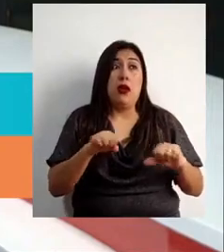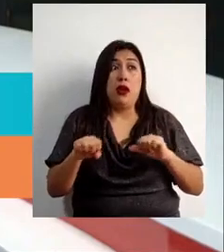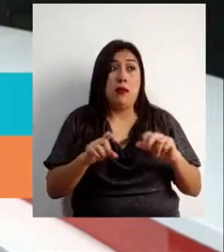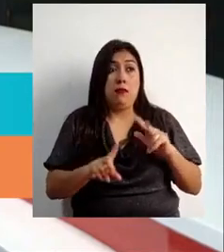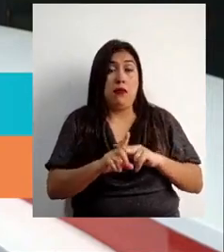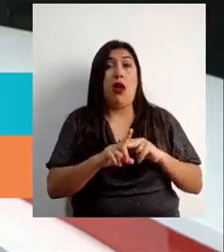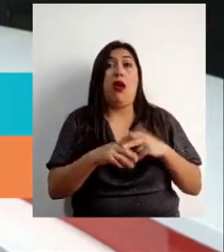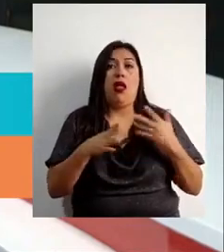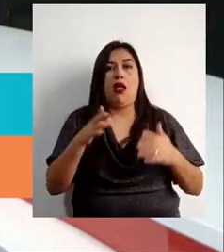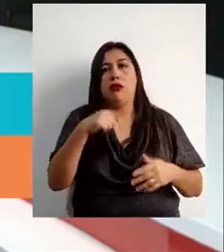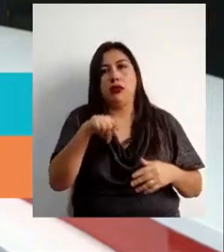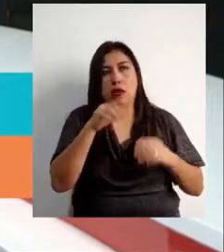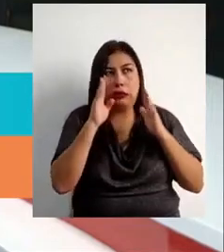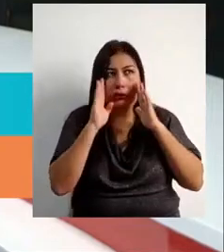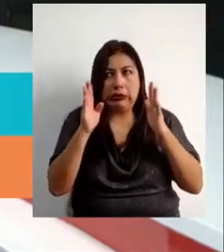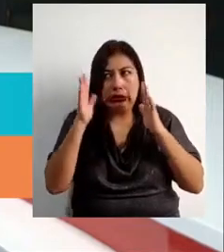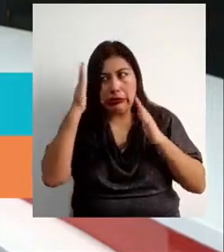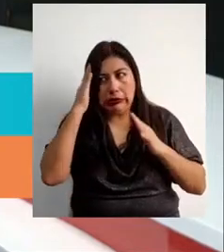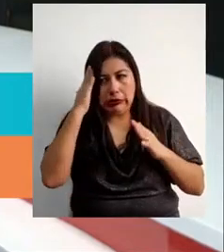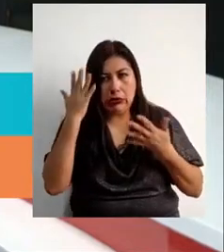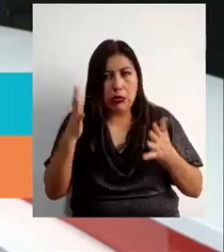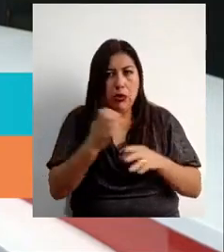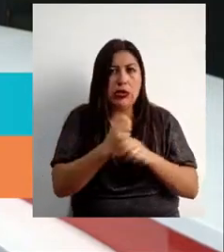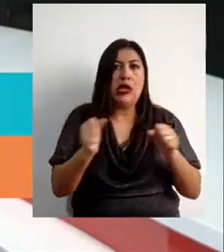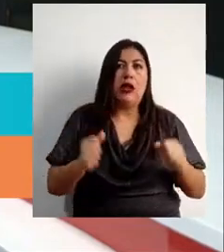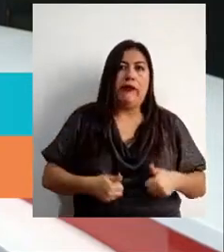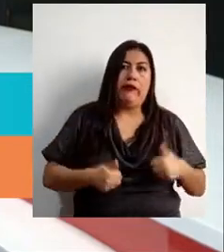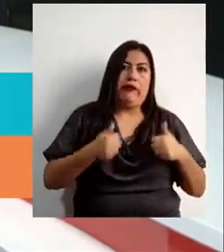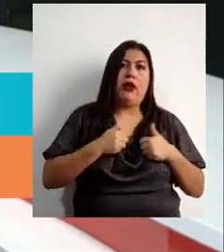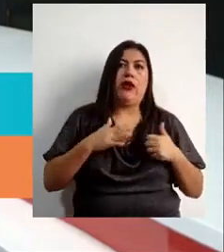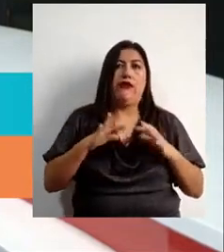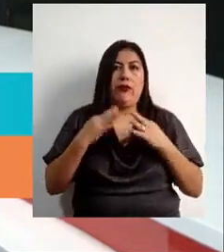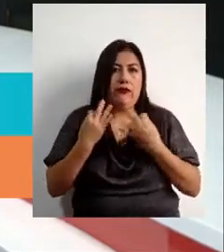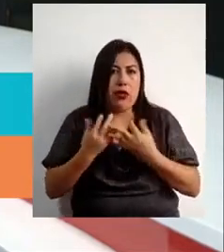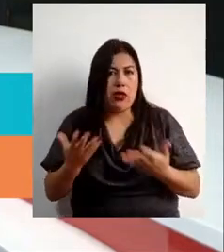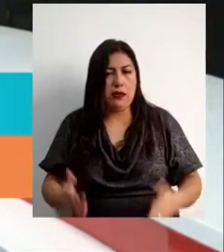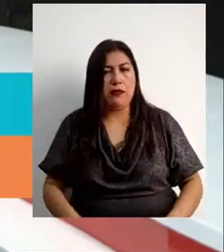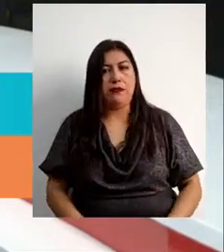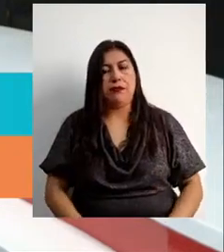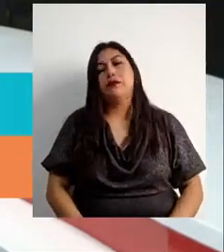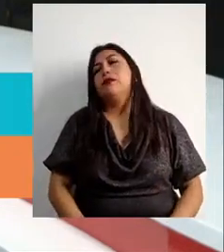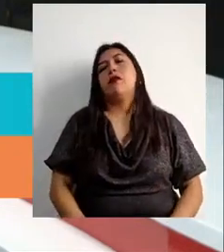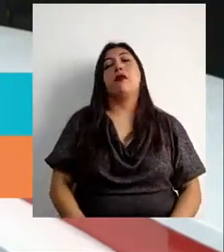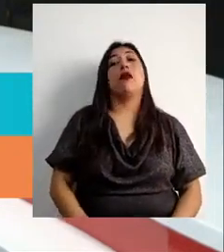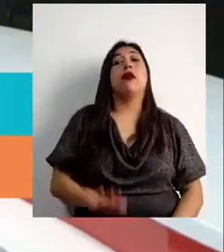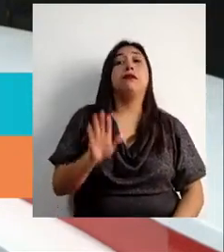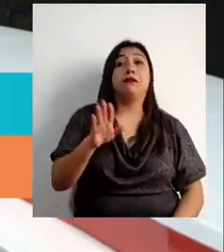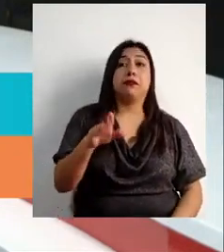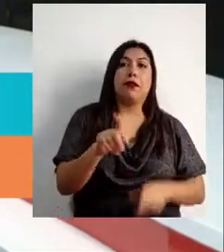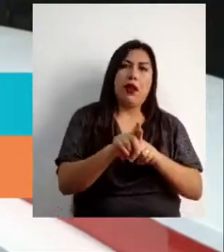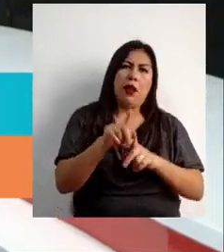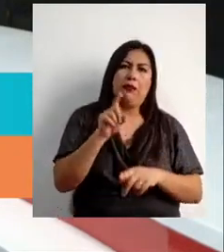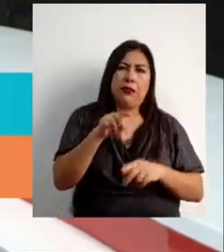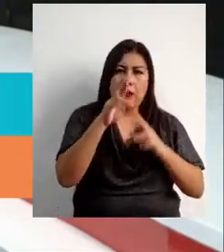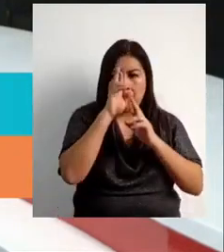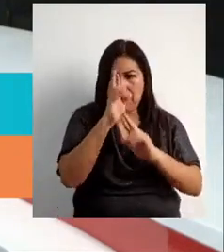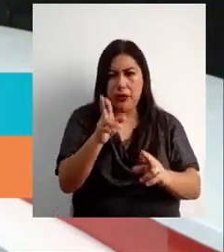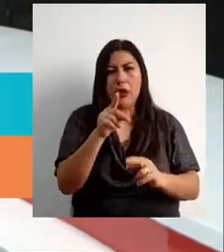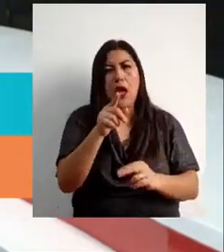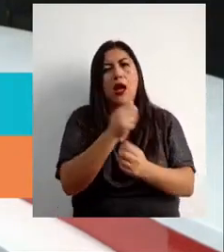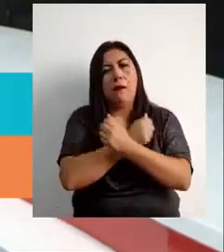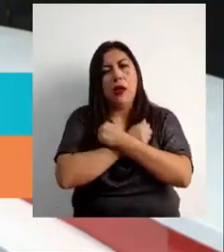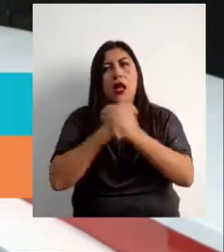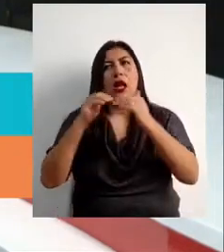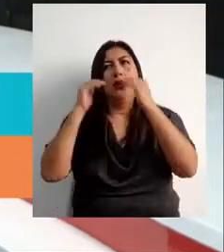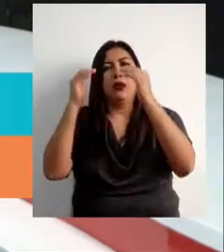siempre alertas y salvemos la vida de nuestros seres queridos. Y también, amigas y amigos, un llamado: hay que respetar, cuidar, amar a nuestros adultos